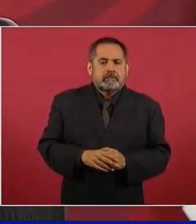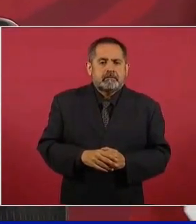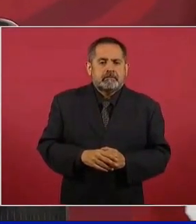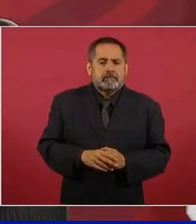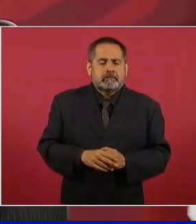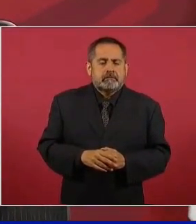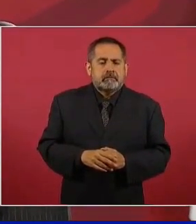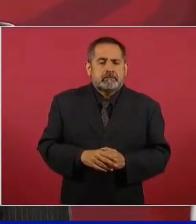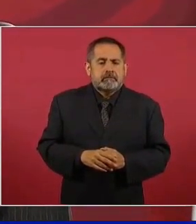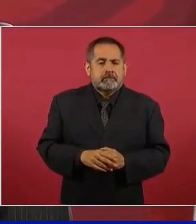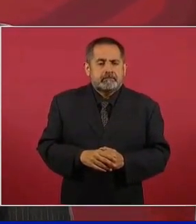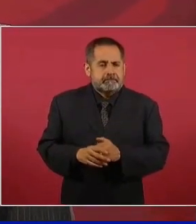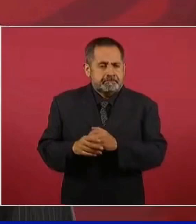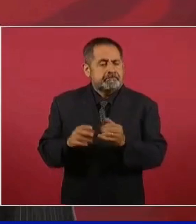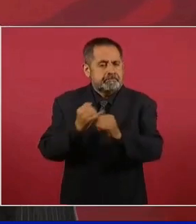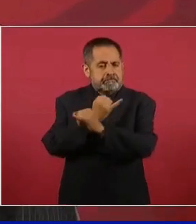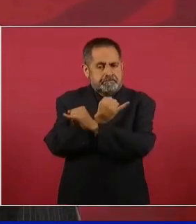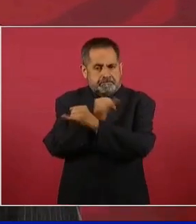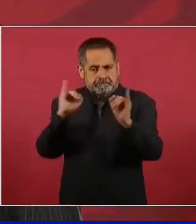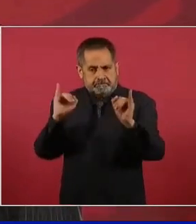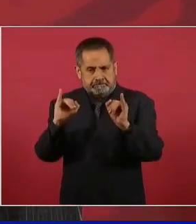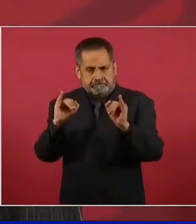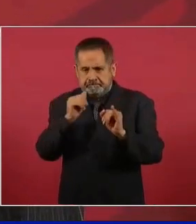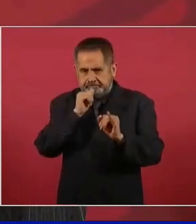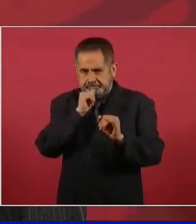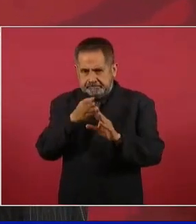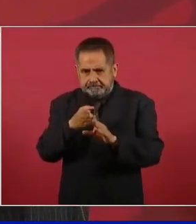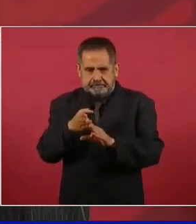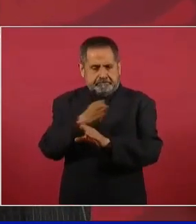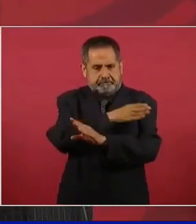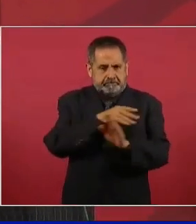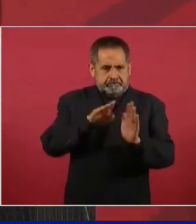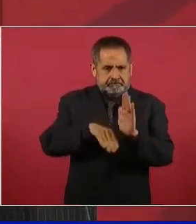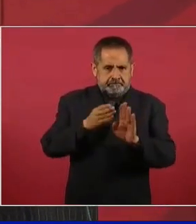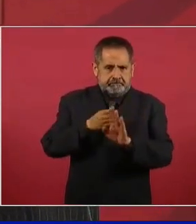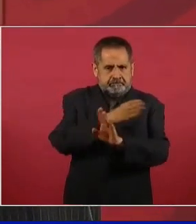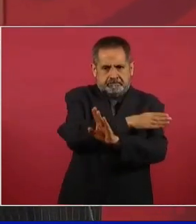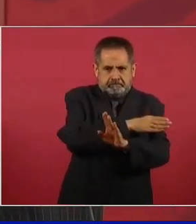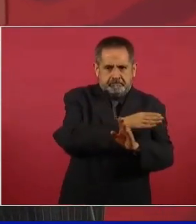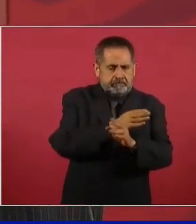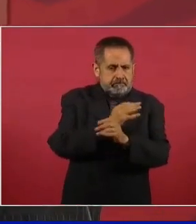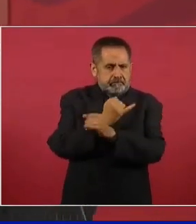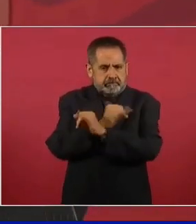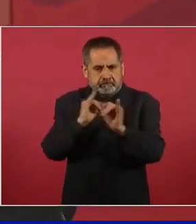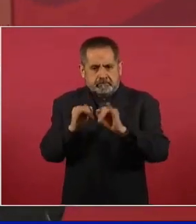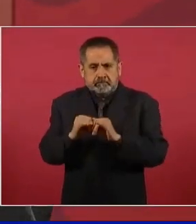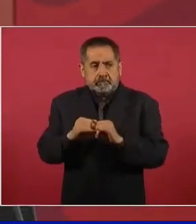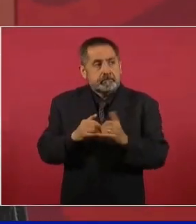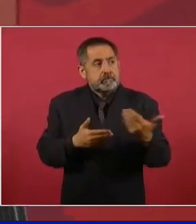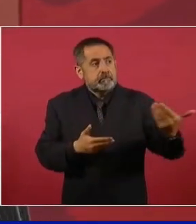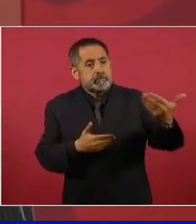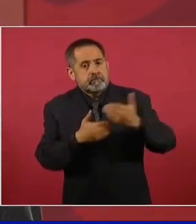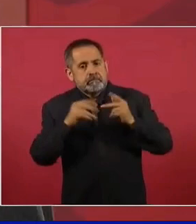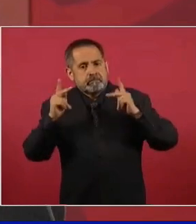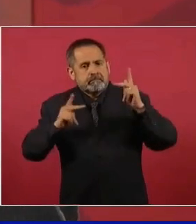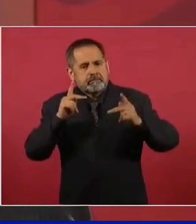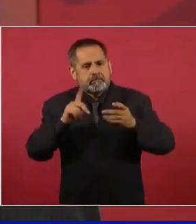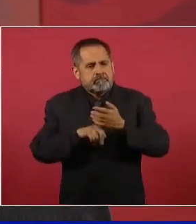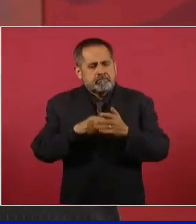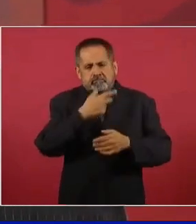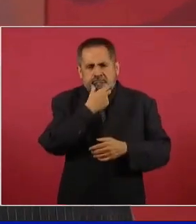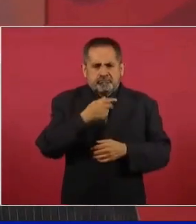antes de la independencia de México, nos visitó el Barón de Humboldt